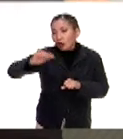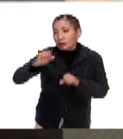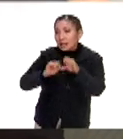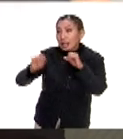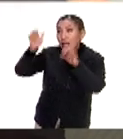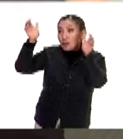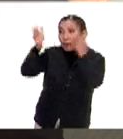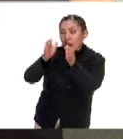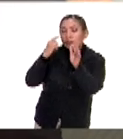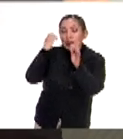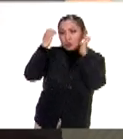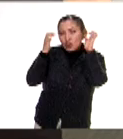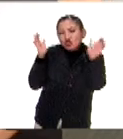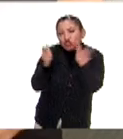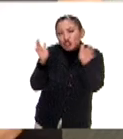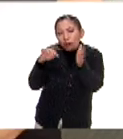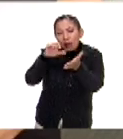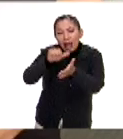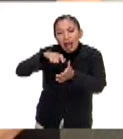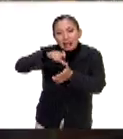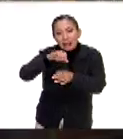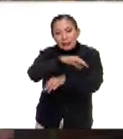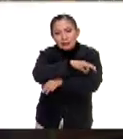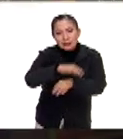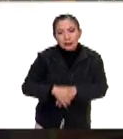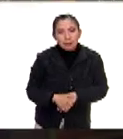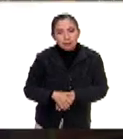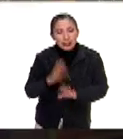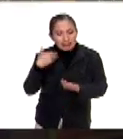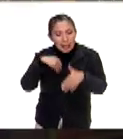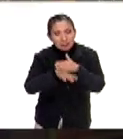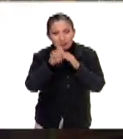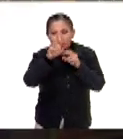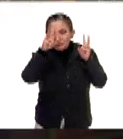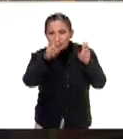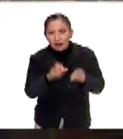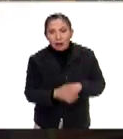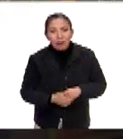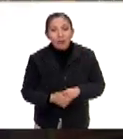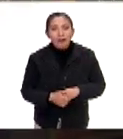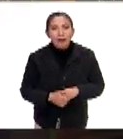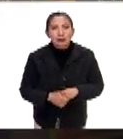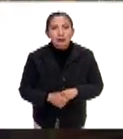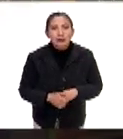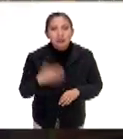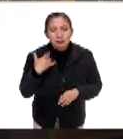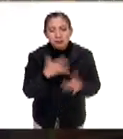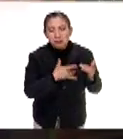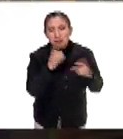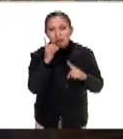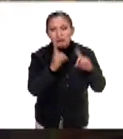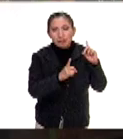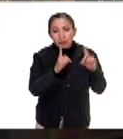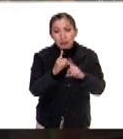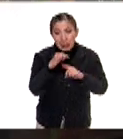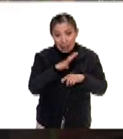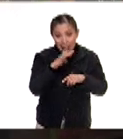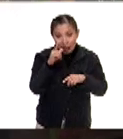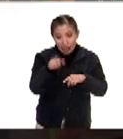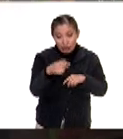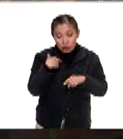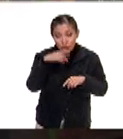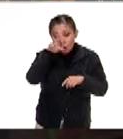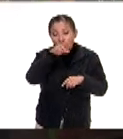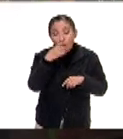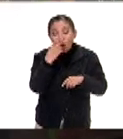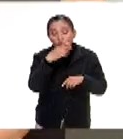arriba, pequeñas exposiciones sobre arquitectura y diseño. Y ya que te metiste en esto, tengo una inquietud. ¿Sí había un oso